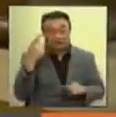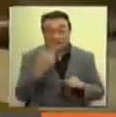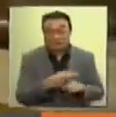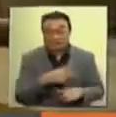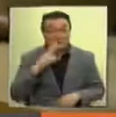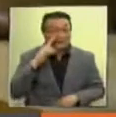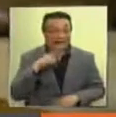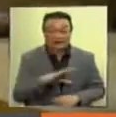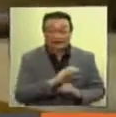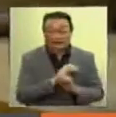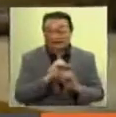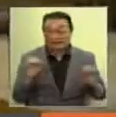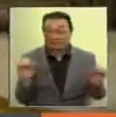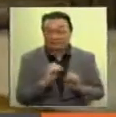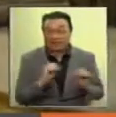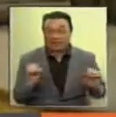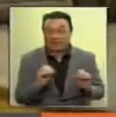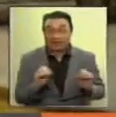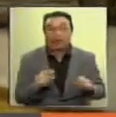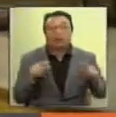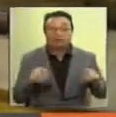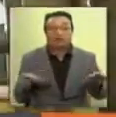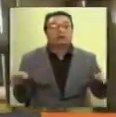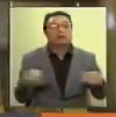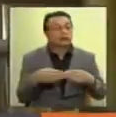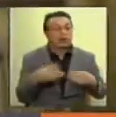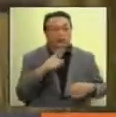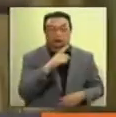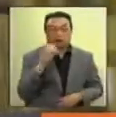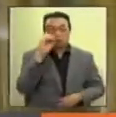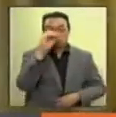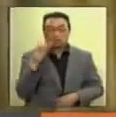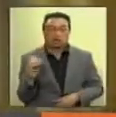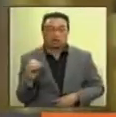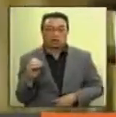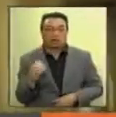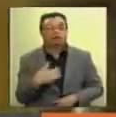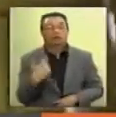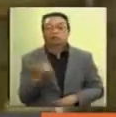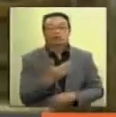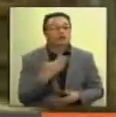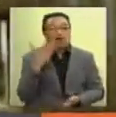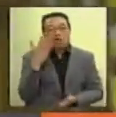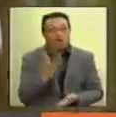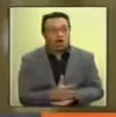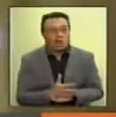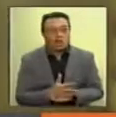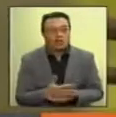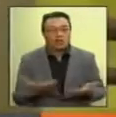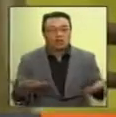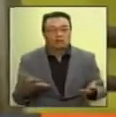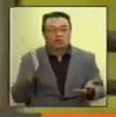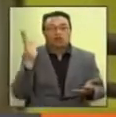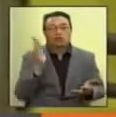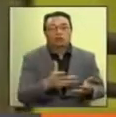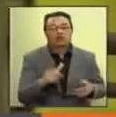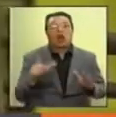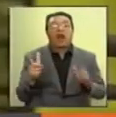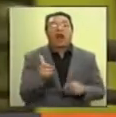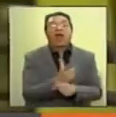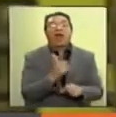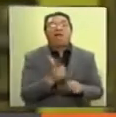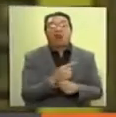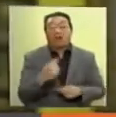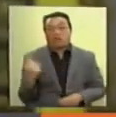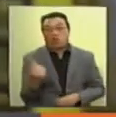5 meses, en los cuales estuvimos cerrados por completo. Nos obligó a hacer suspensión laboral con